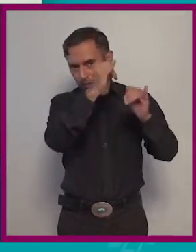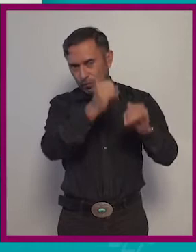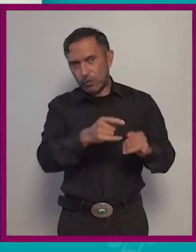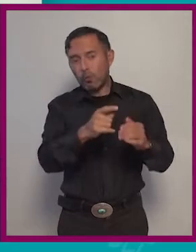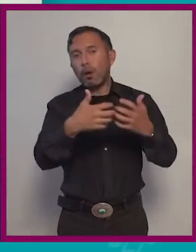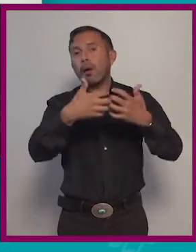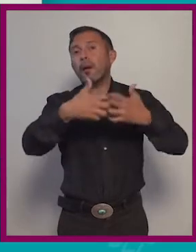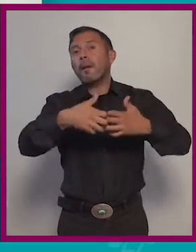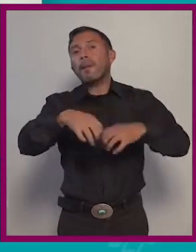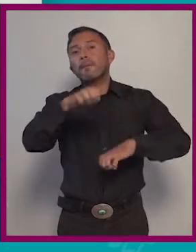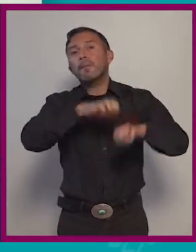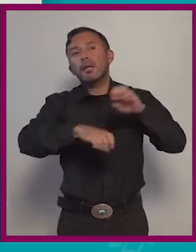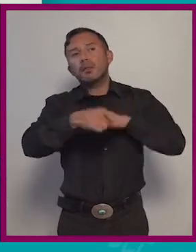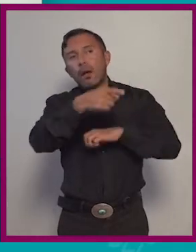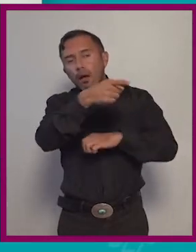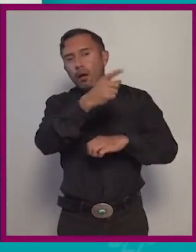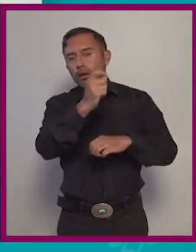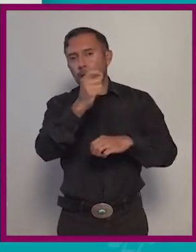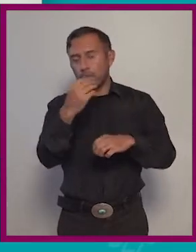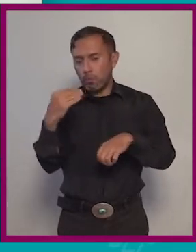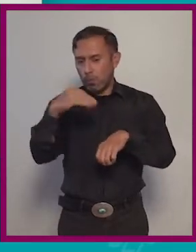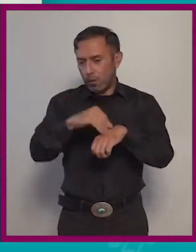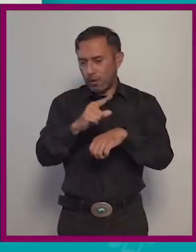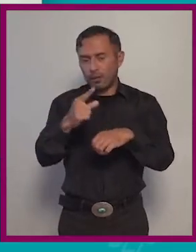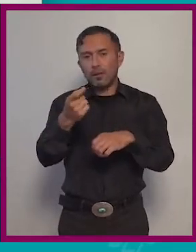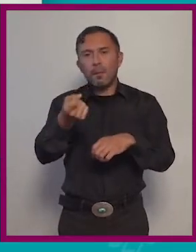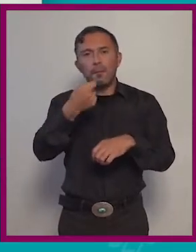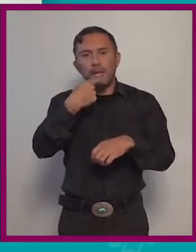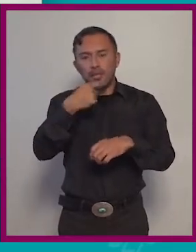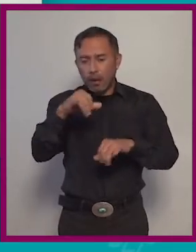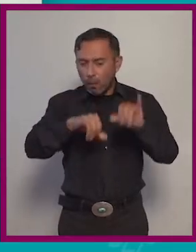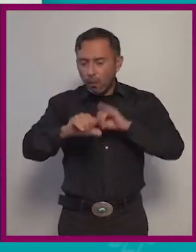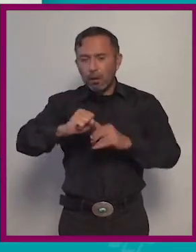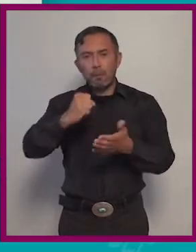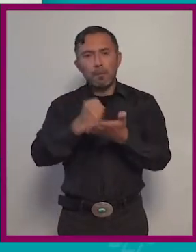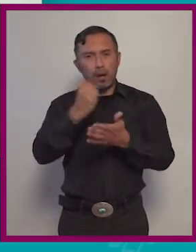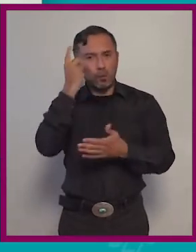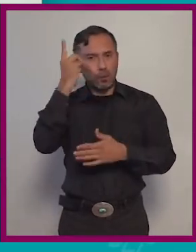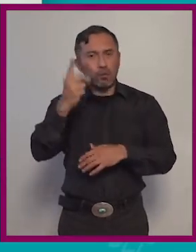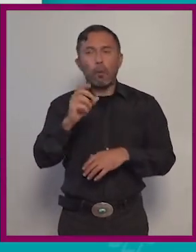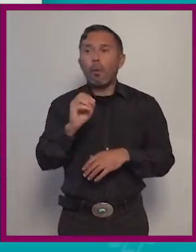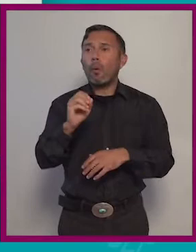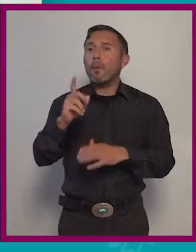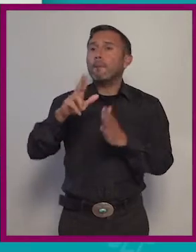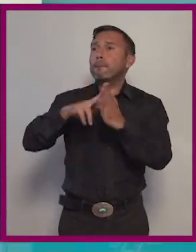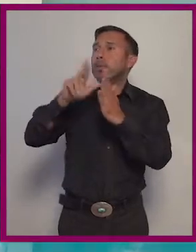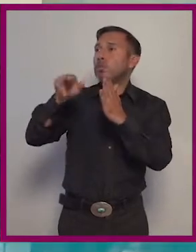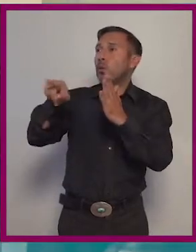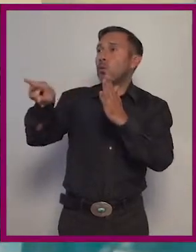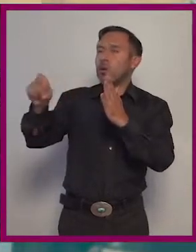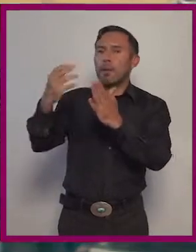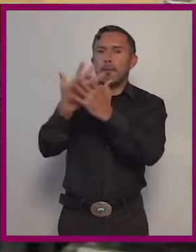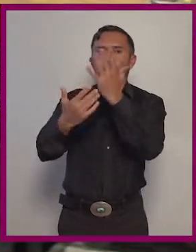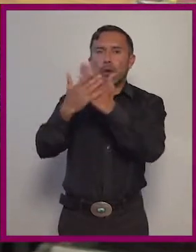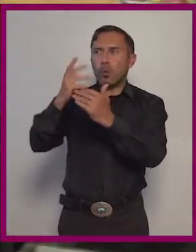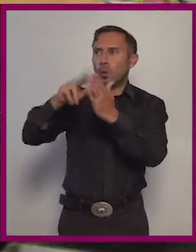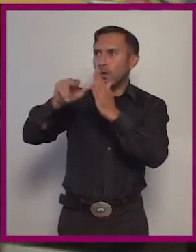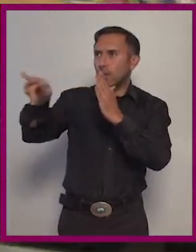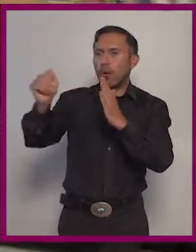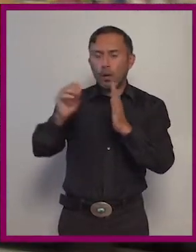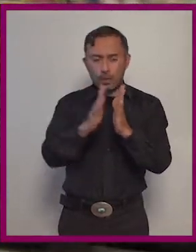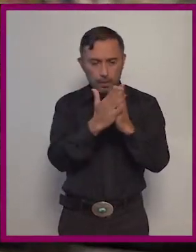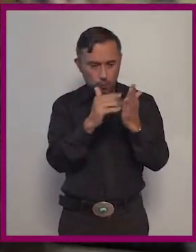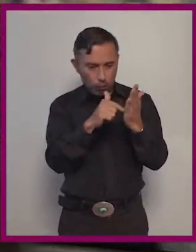empresa fulana de tal es la que patentó esta medicina, ¿no? O el pintor X es el que hizo esta obra, este libro es de este